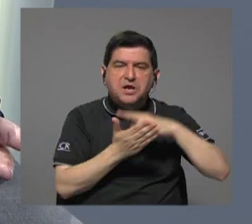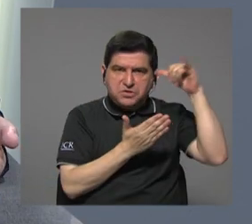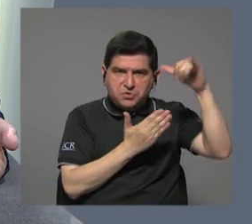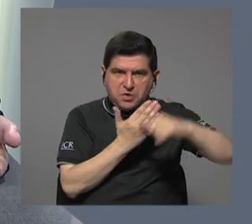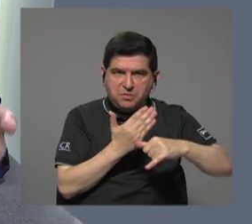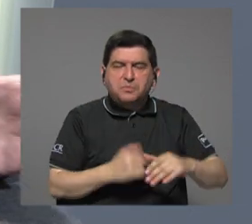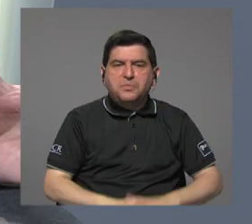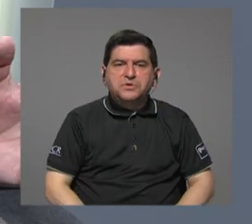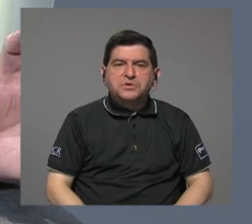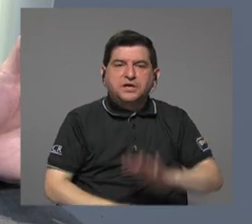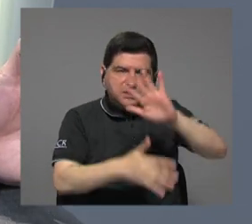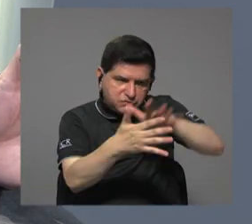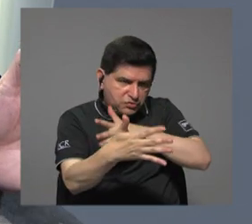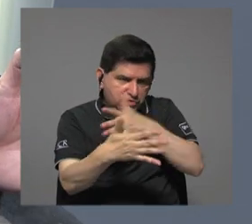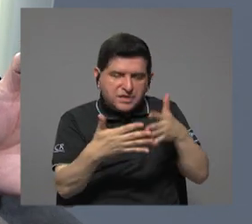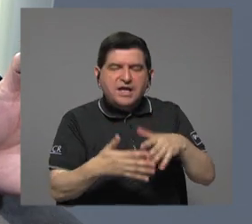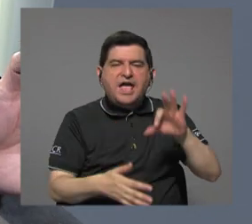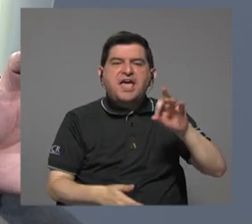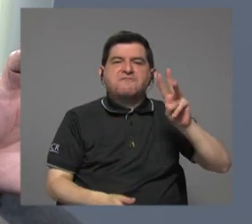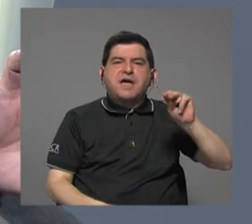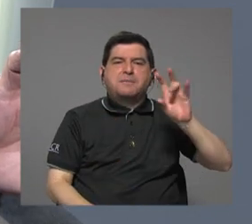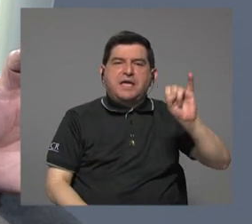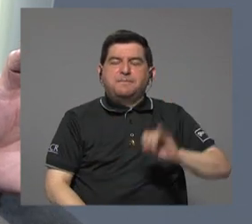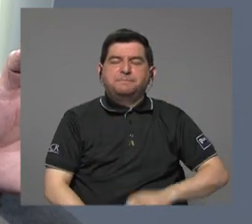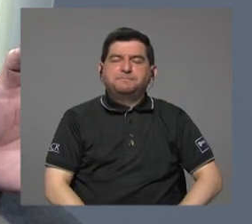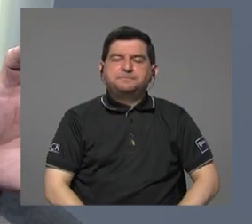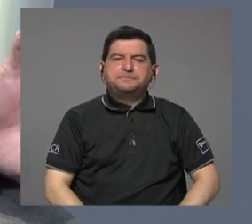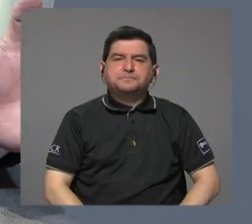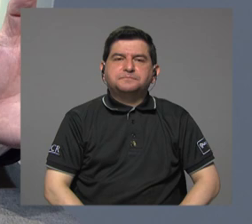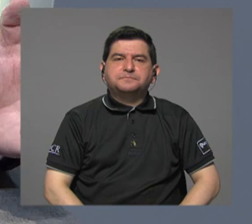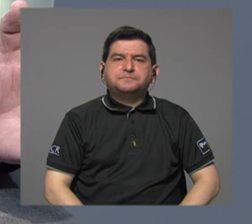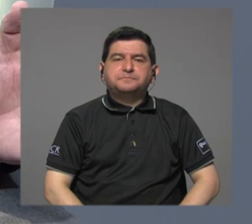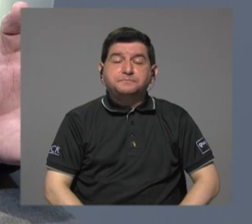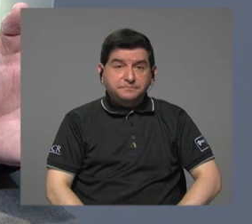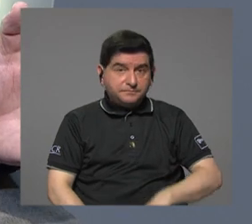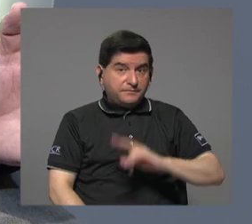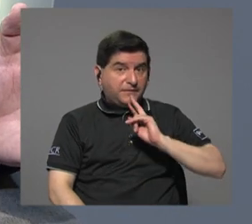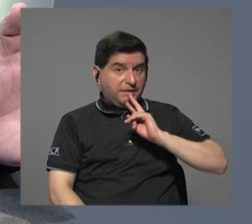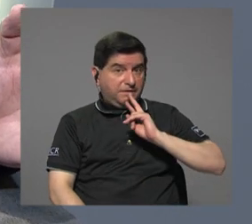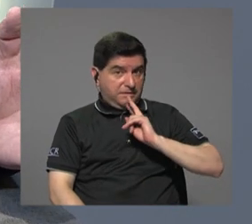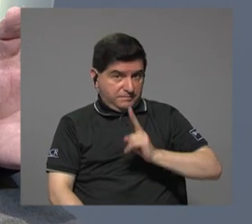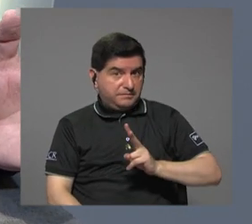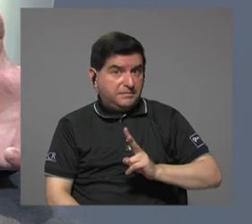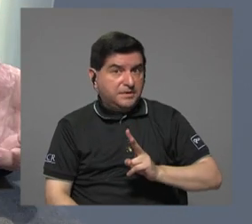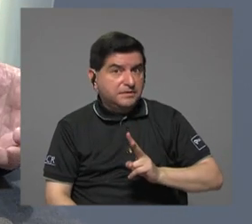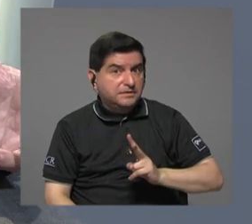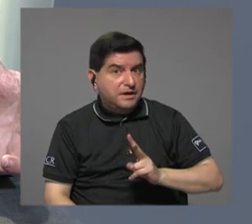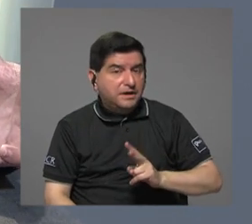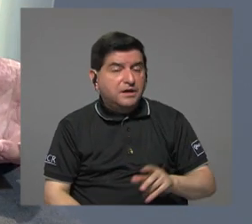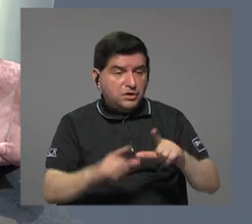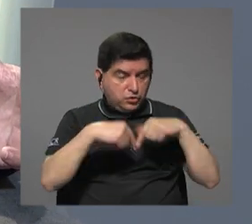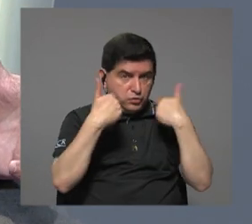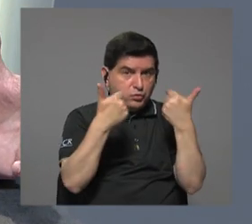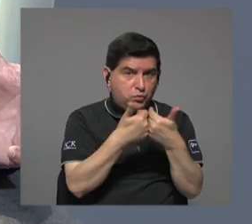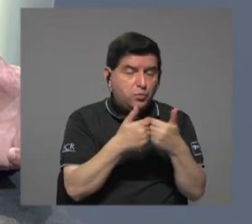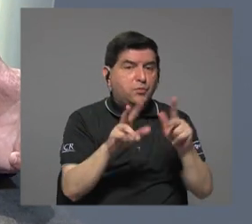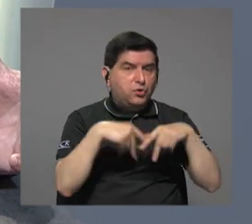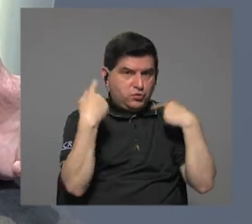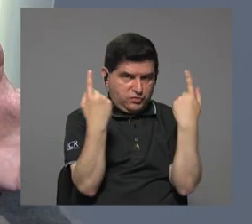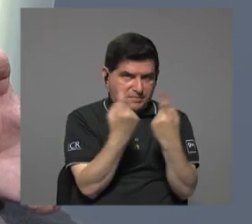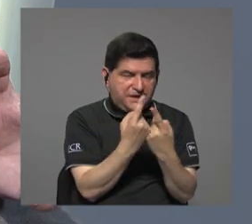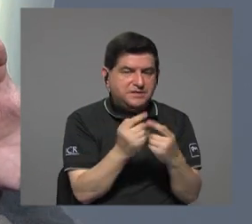de la agenda del fm y hay una verdadera coalición partidaria